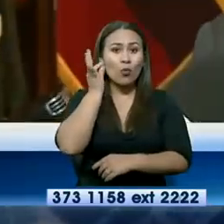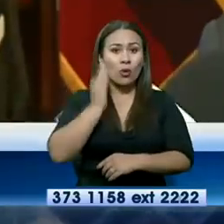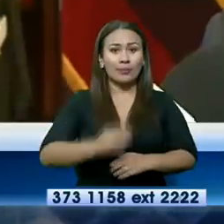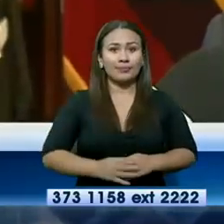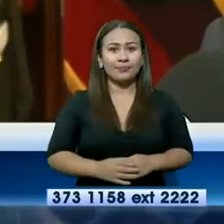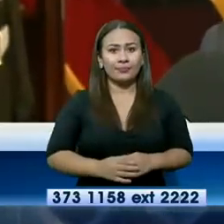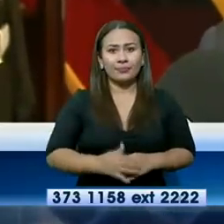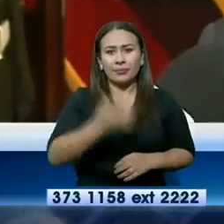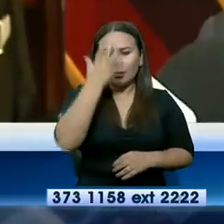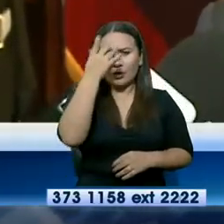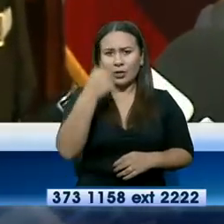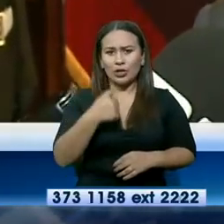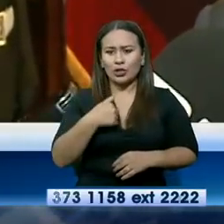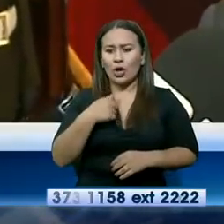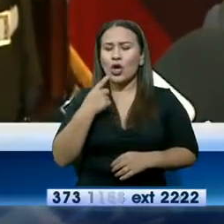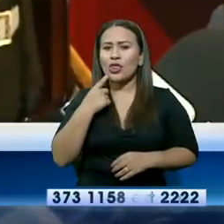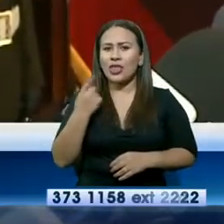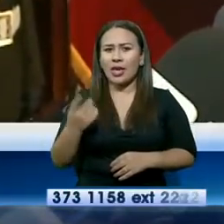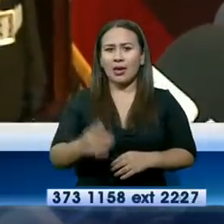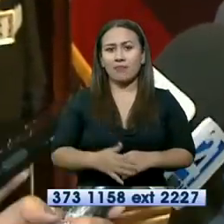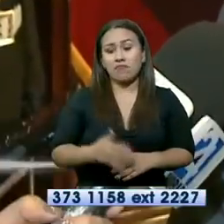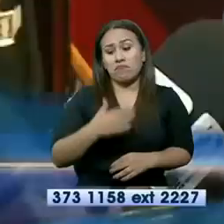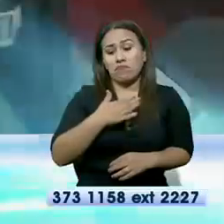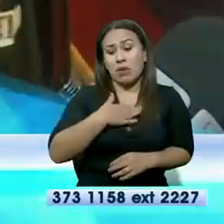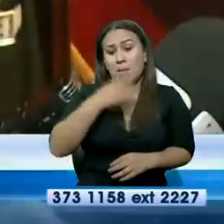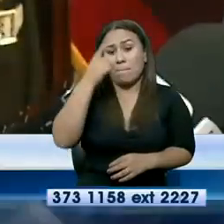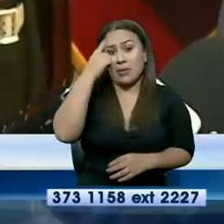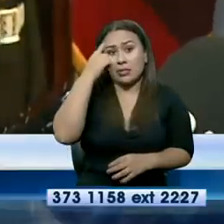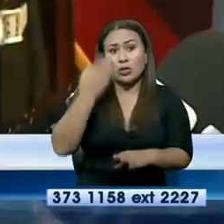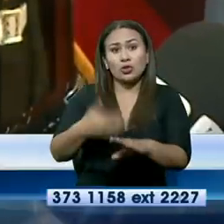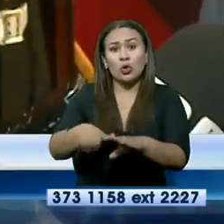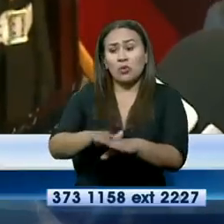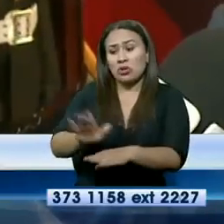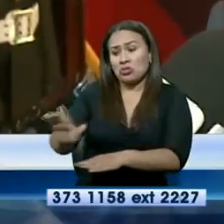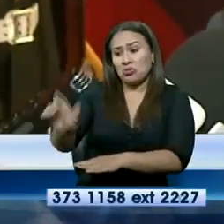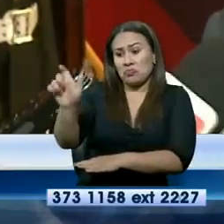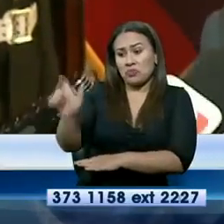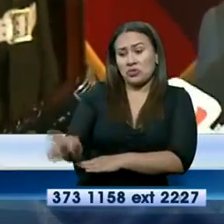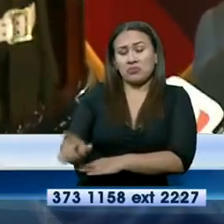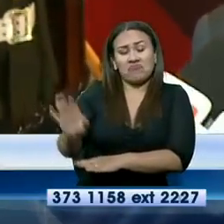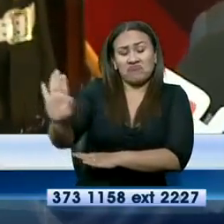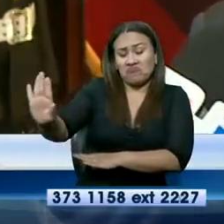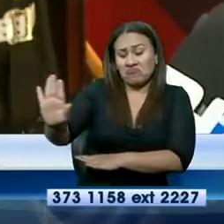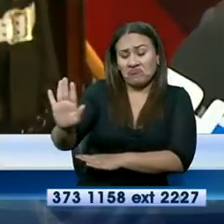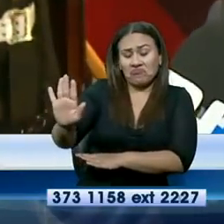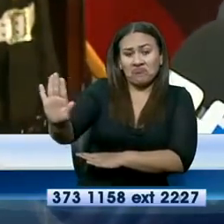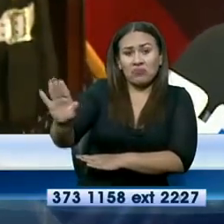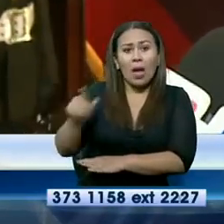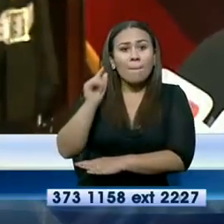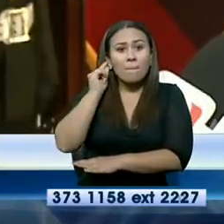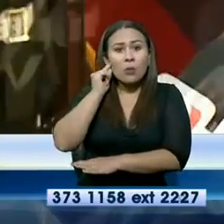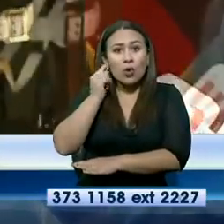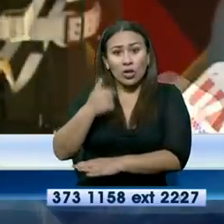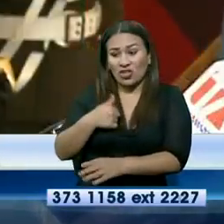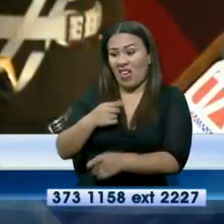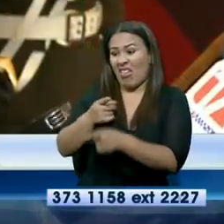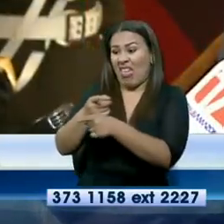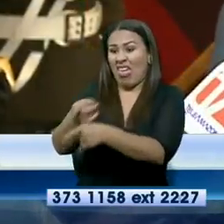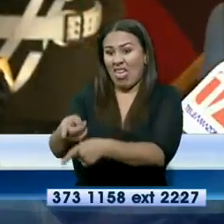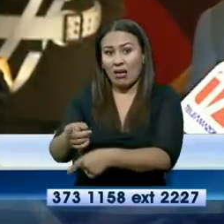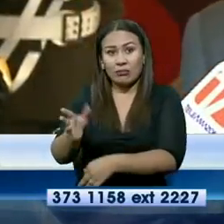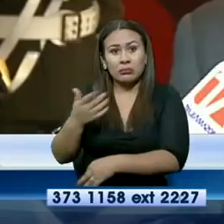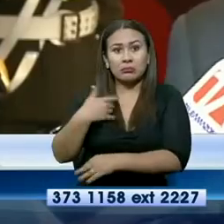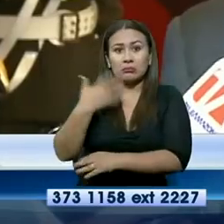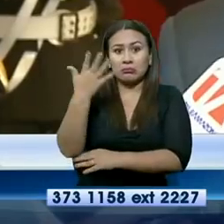haber expresado mi criterio sobre una opinión que me parecía irrelevante, es decir, nunca adjetivé a nadie. En la